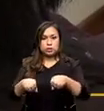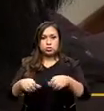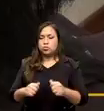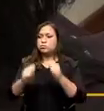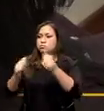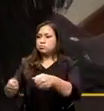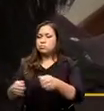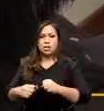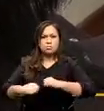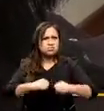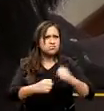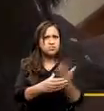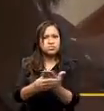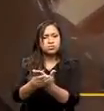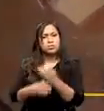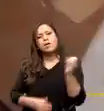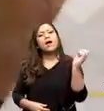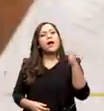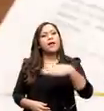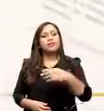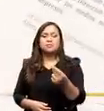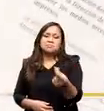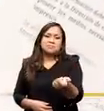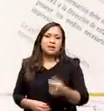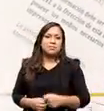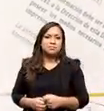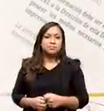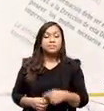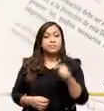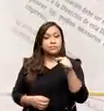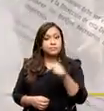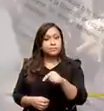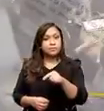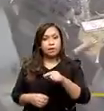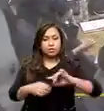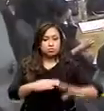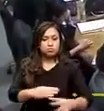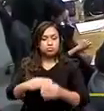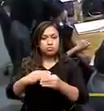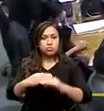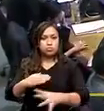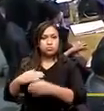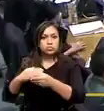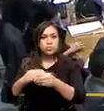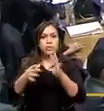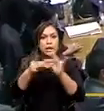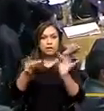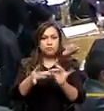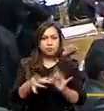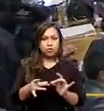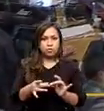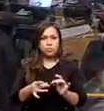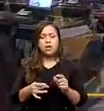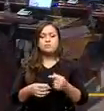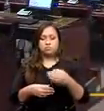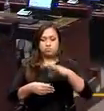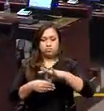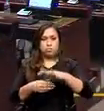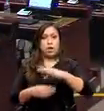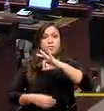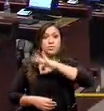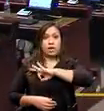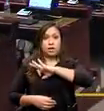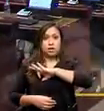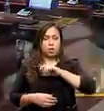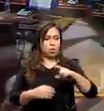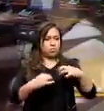legalización de tierras gratuitos, ágiles y eficientes, los mismos que serán incorporados al informe que será sometido a